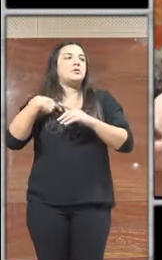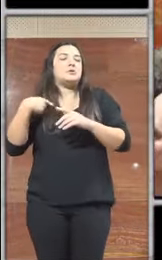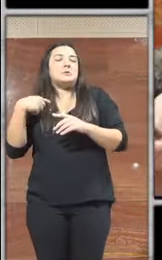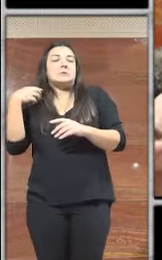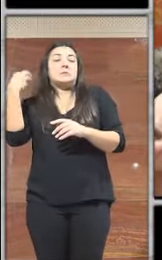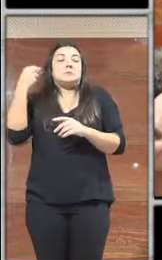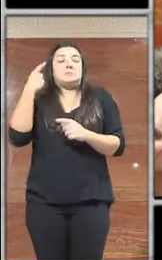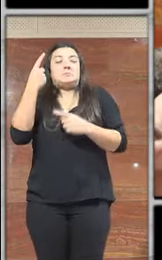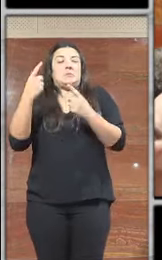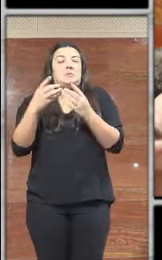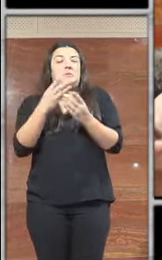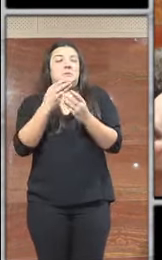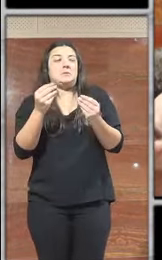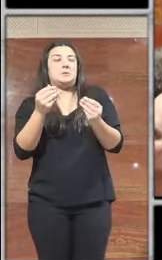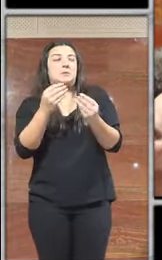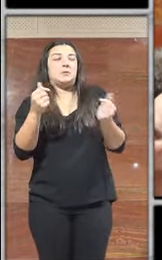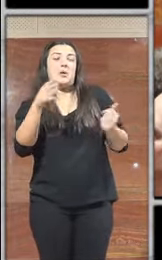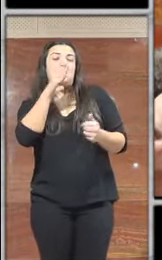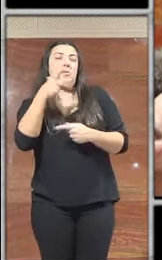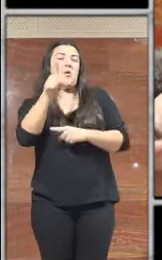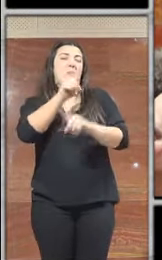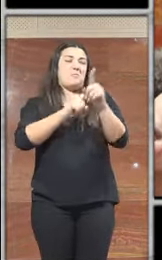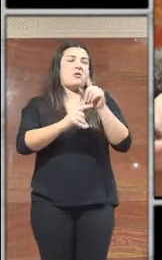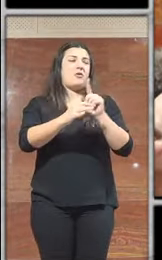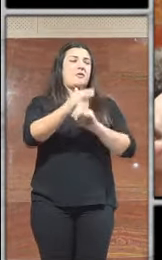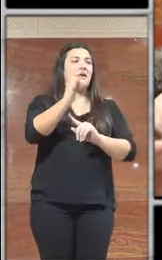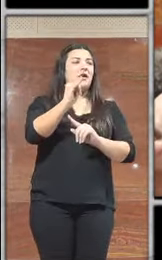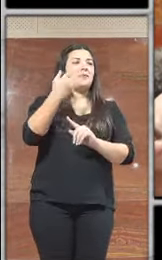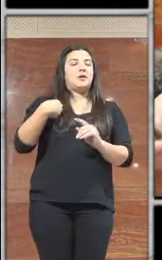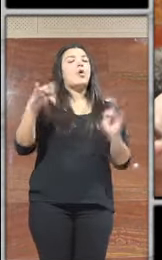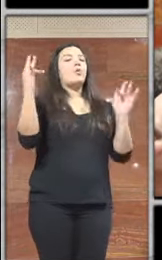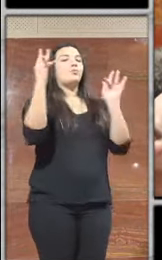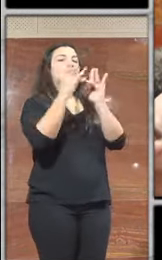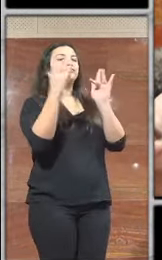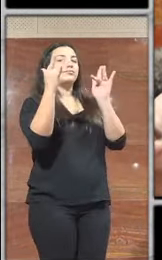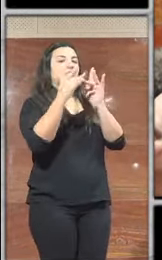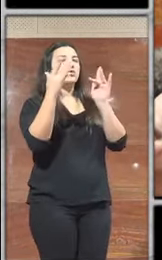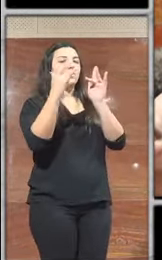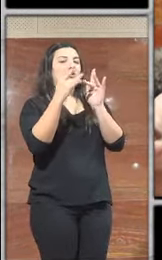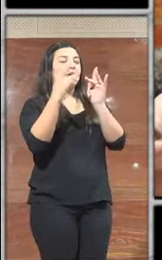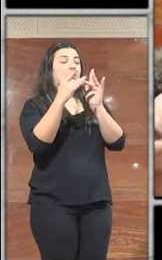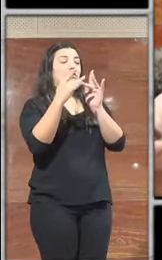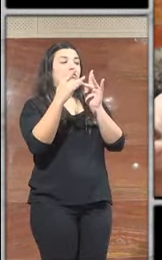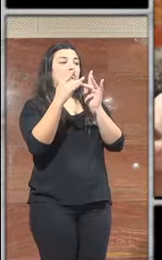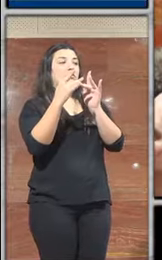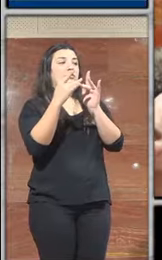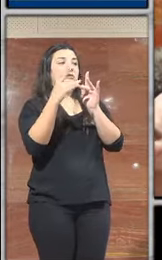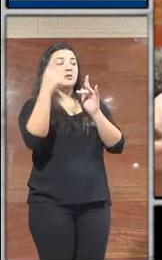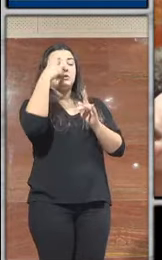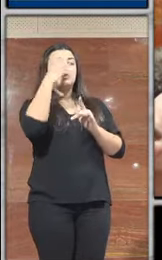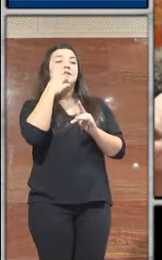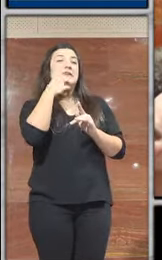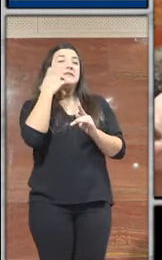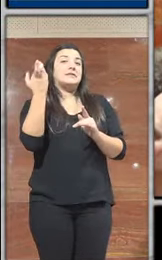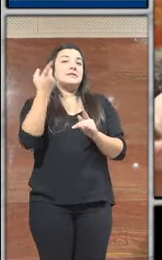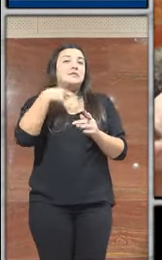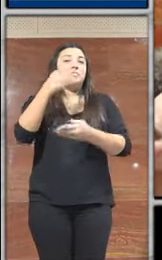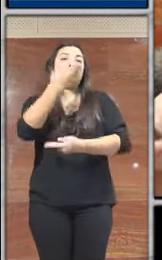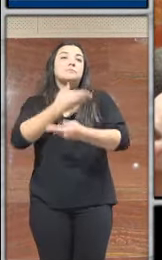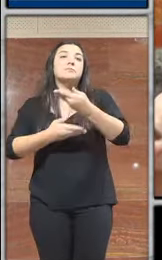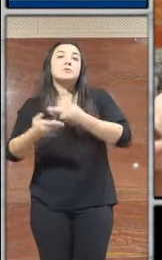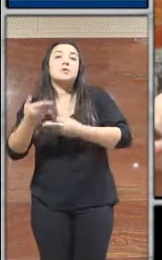desapareciendo que había habido muchos problemas pero bueno nos vamos a poner en contacto con ellos y yo creo que si no es el grupo con el que hemos colaborado debe